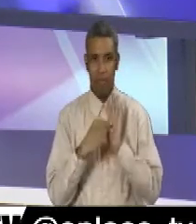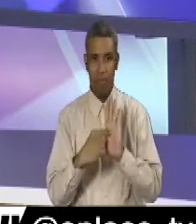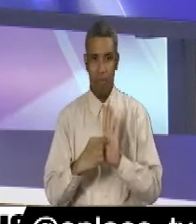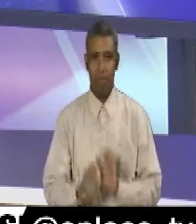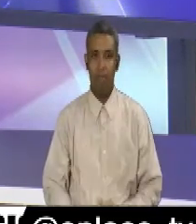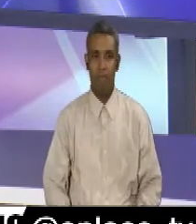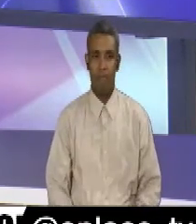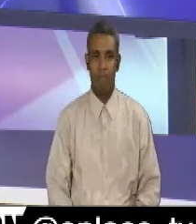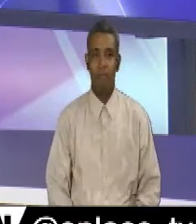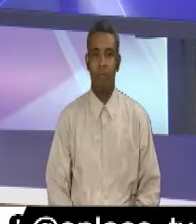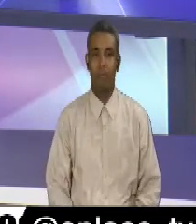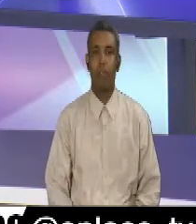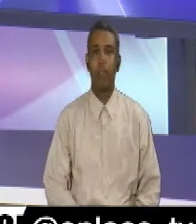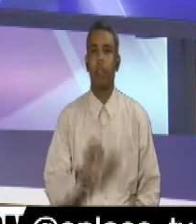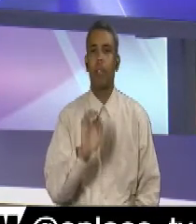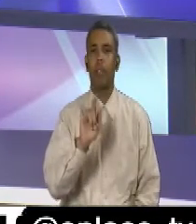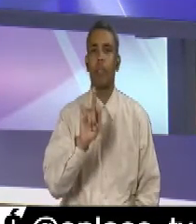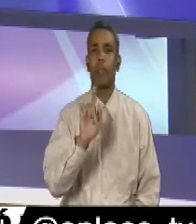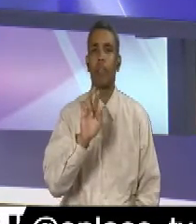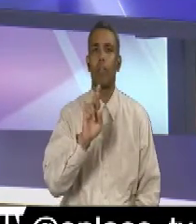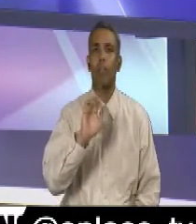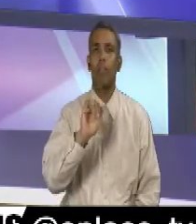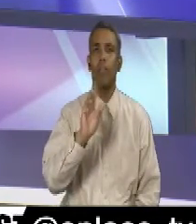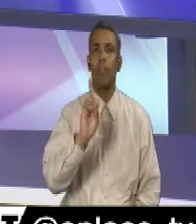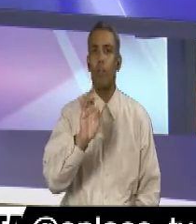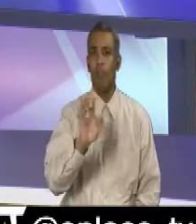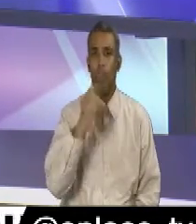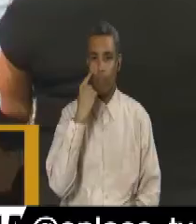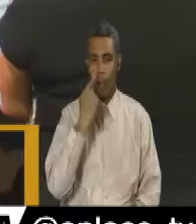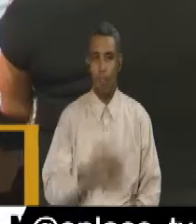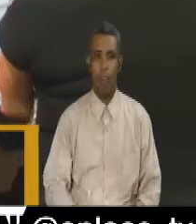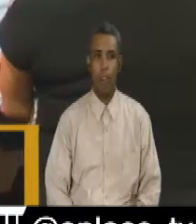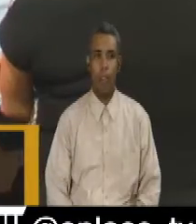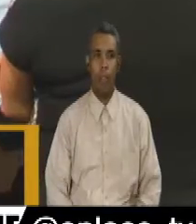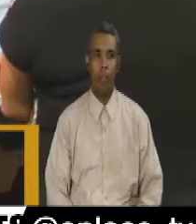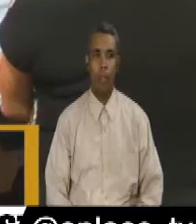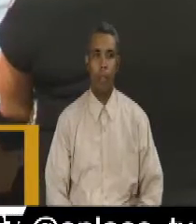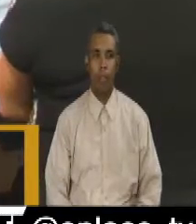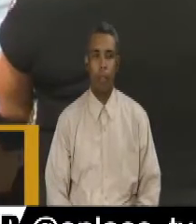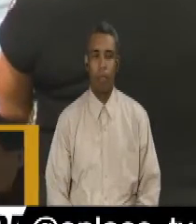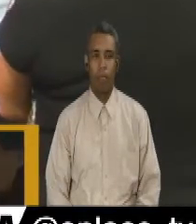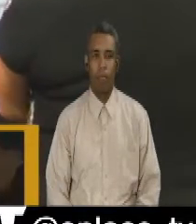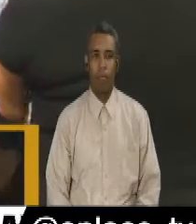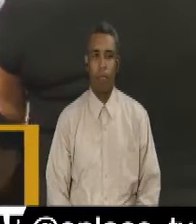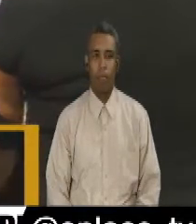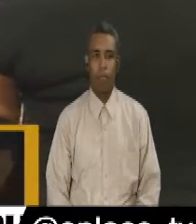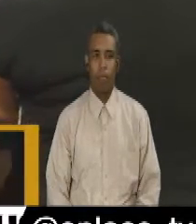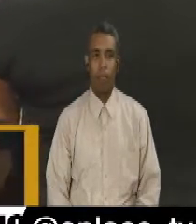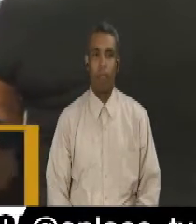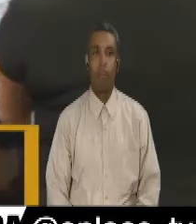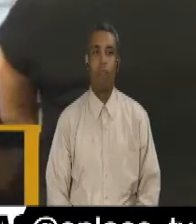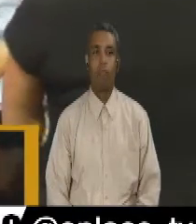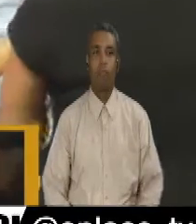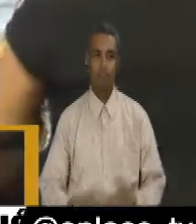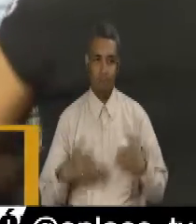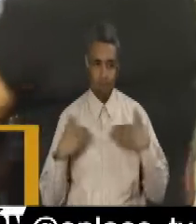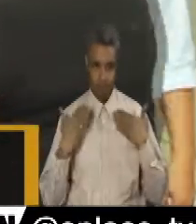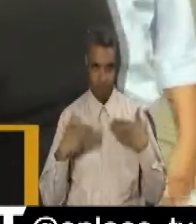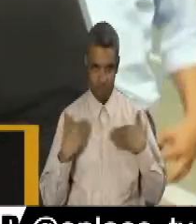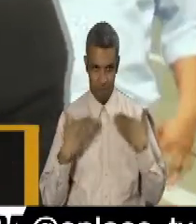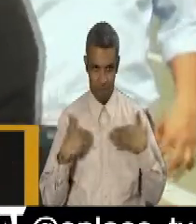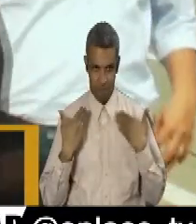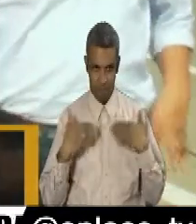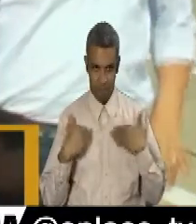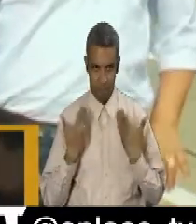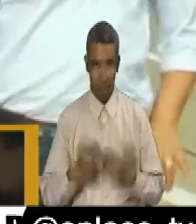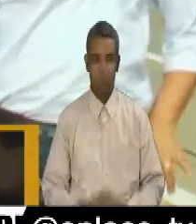hermano, Efride Ravelo. Escuchemos qué dijo al respecto. Pues felices, felices porque ya la justicia